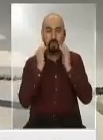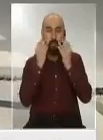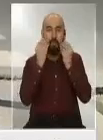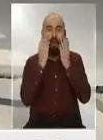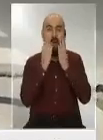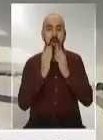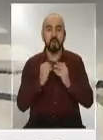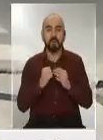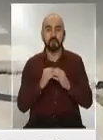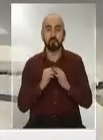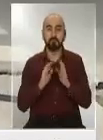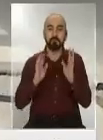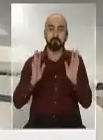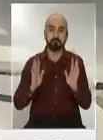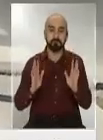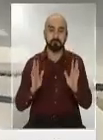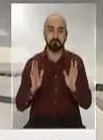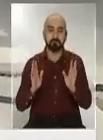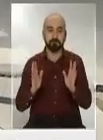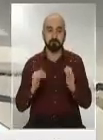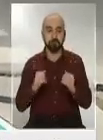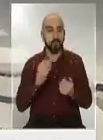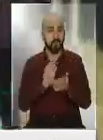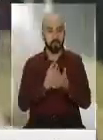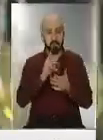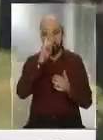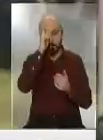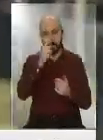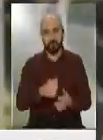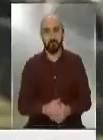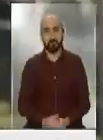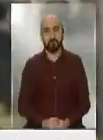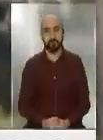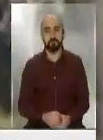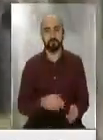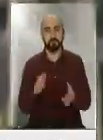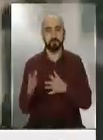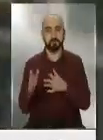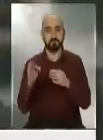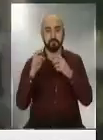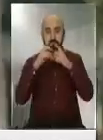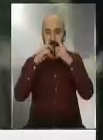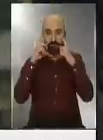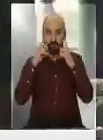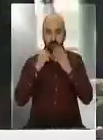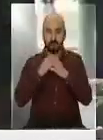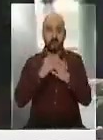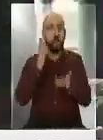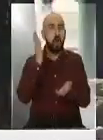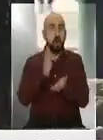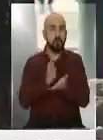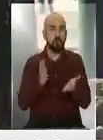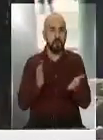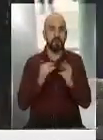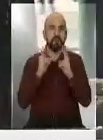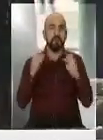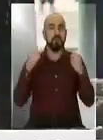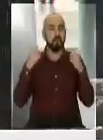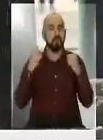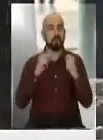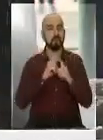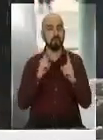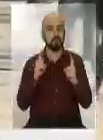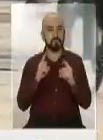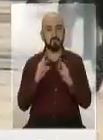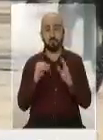moja, pero nos tenemos que acostumbrar. Pero hablamos de un uso de mascarilla que no es obligatorio en la práctica deportiva, de